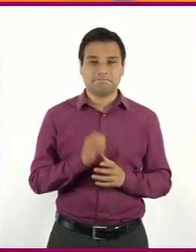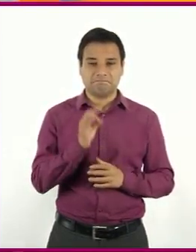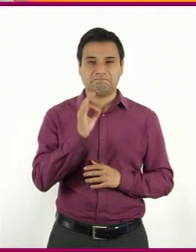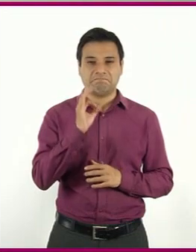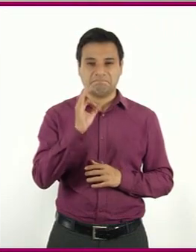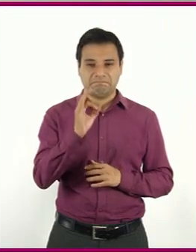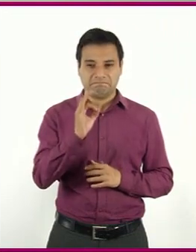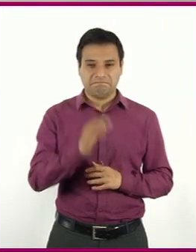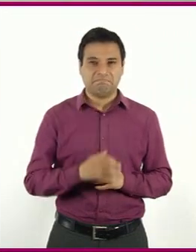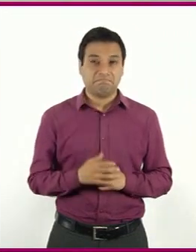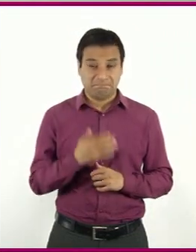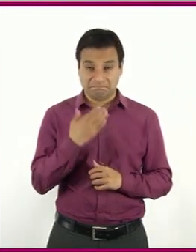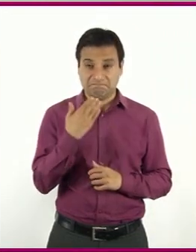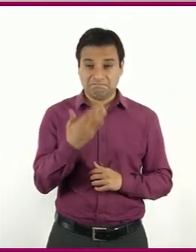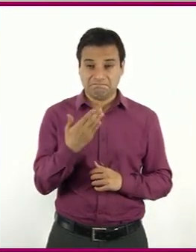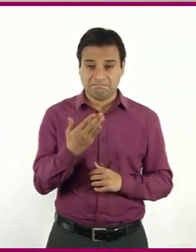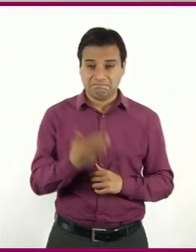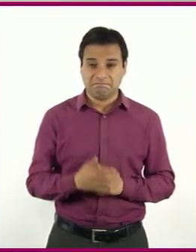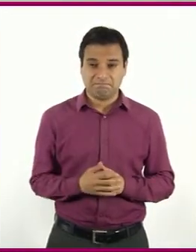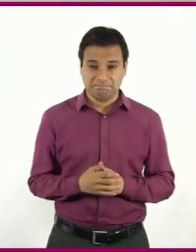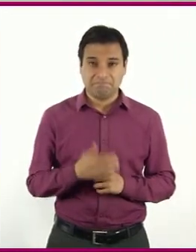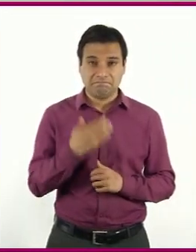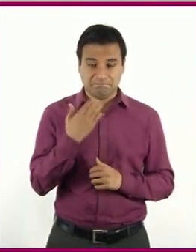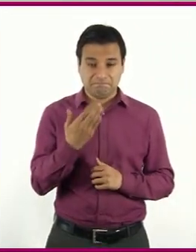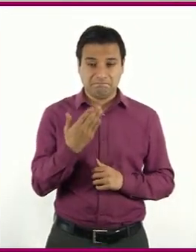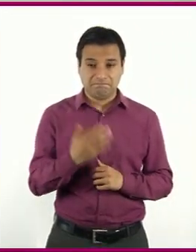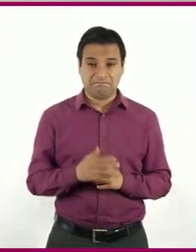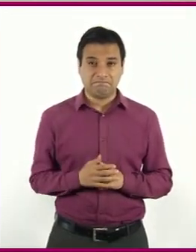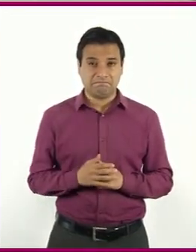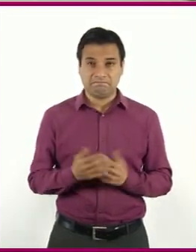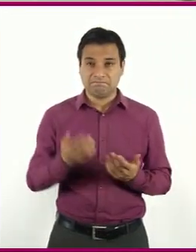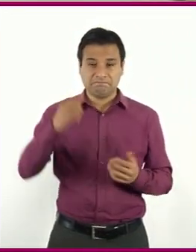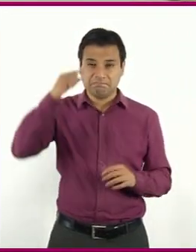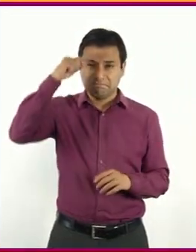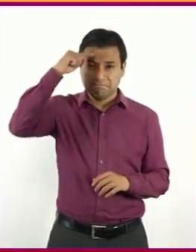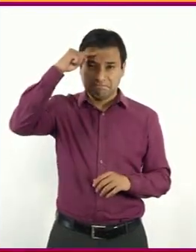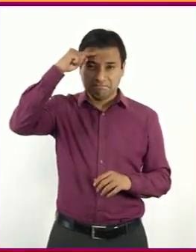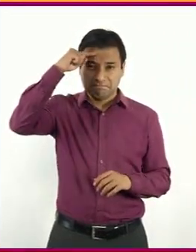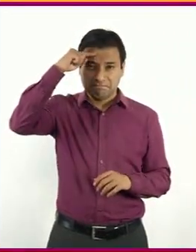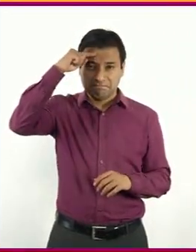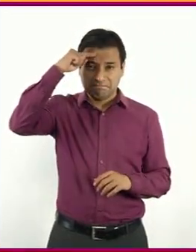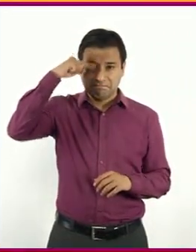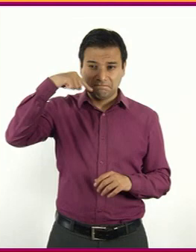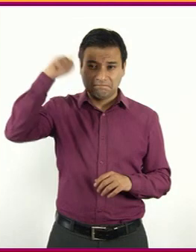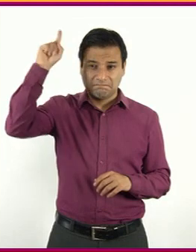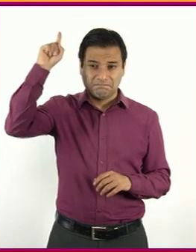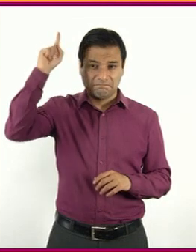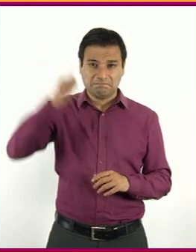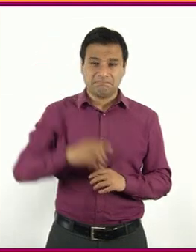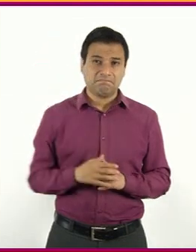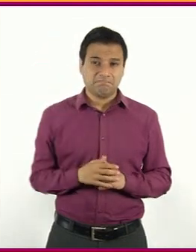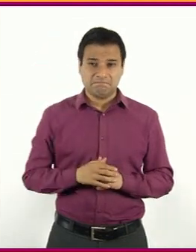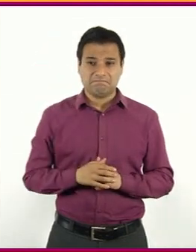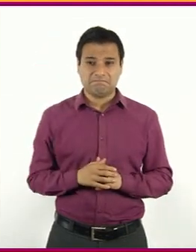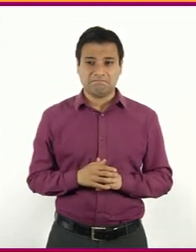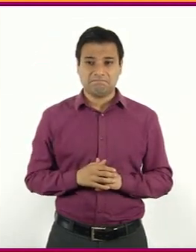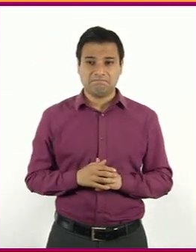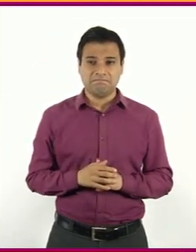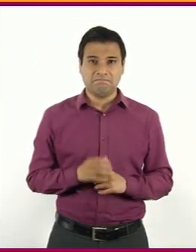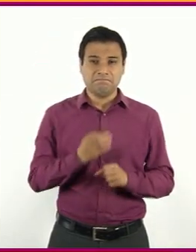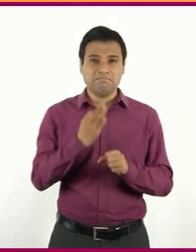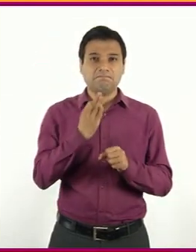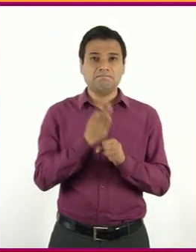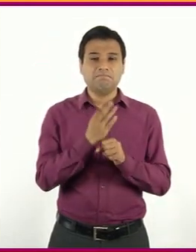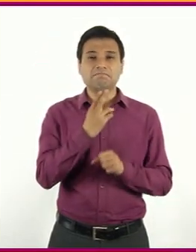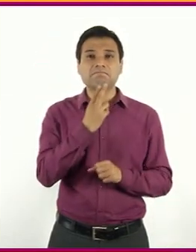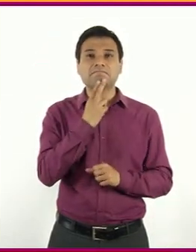Perfecto, alto, muy bien. Muy, muy simple, facilita. Fácil, fácil, maestro. Y lo vamos a utilizar porque viene la siguiente